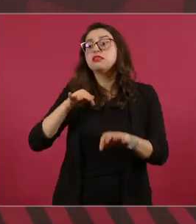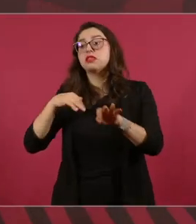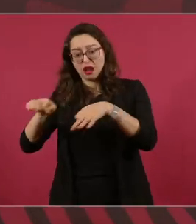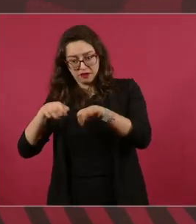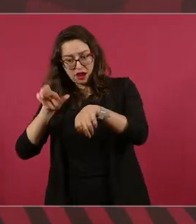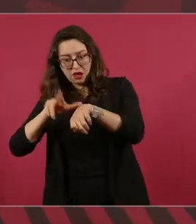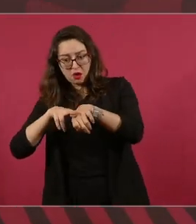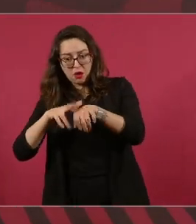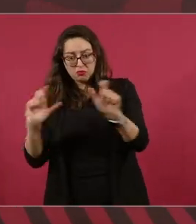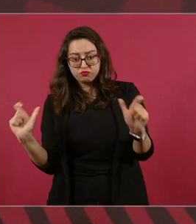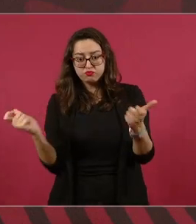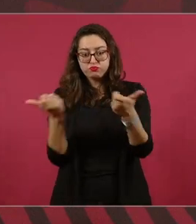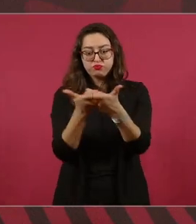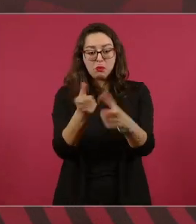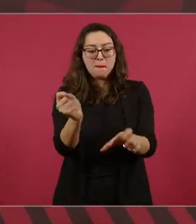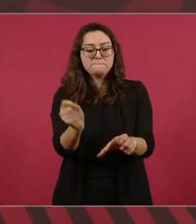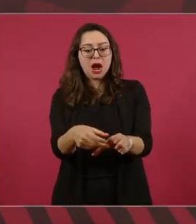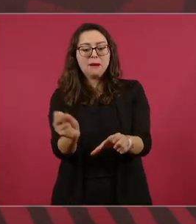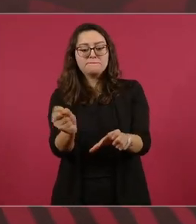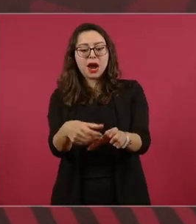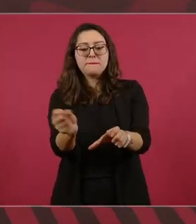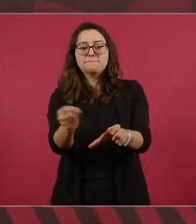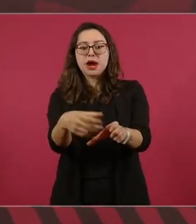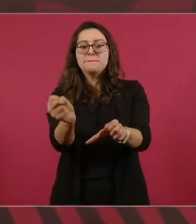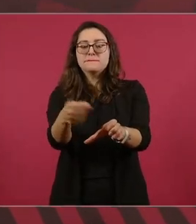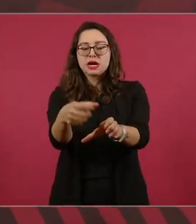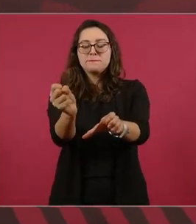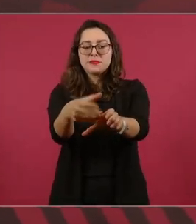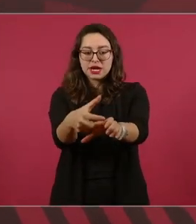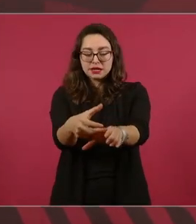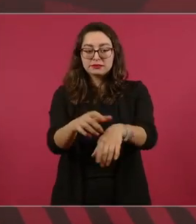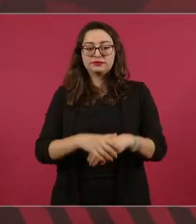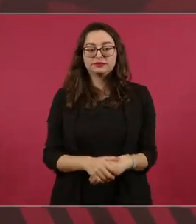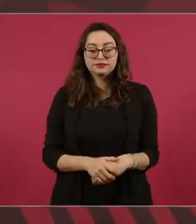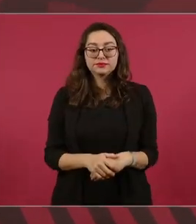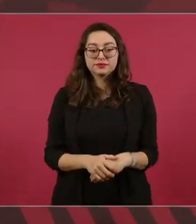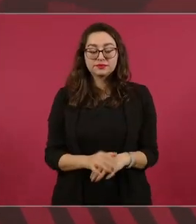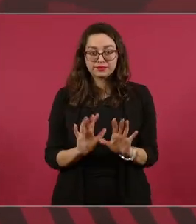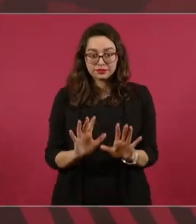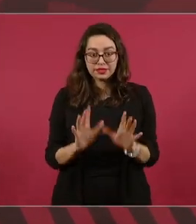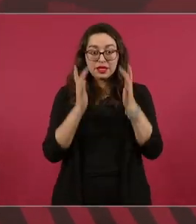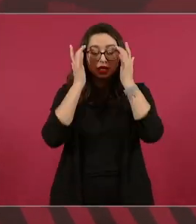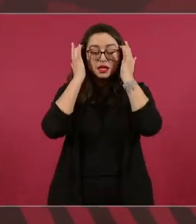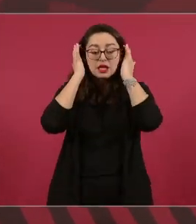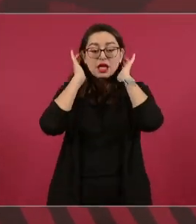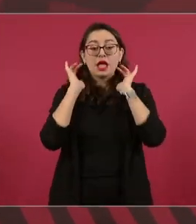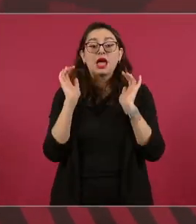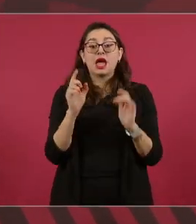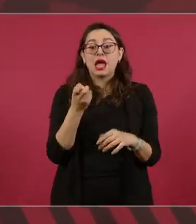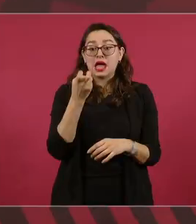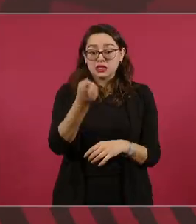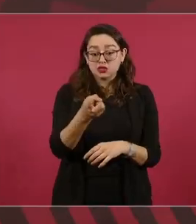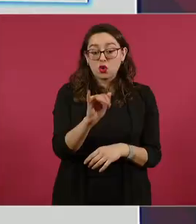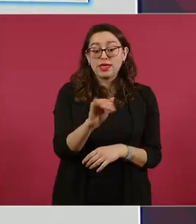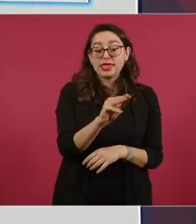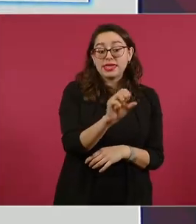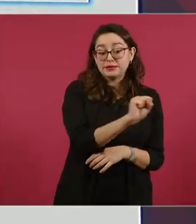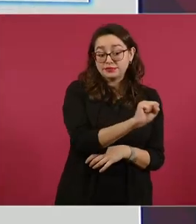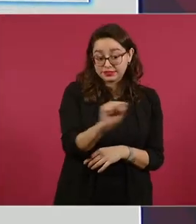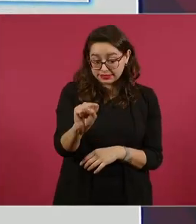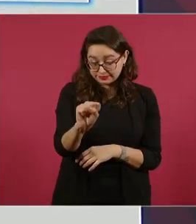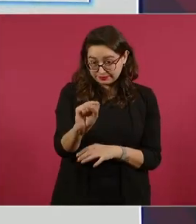En el caso de la otra reforma que hizo Calderón, en el mismo sentido,